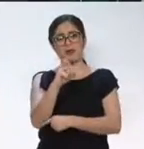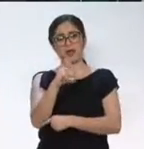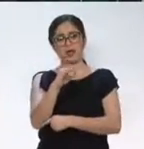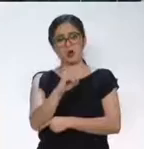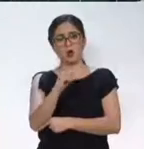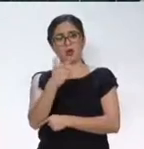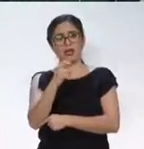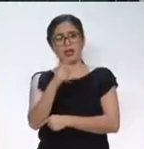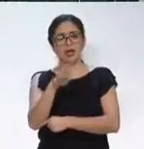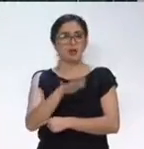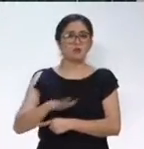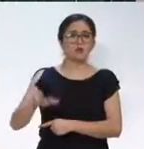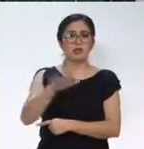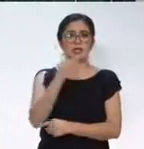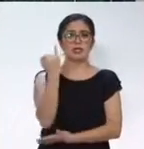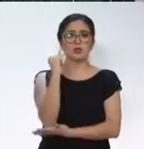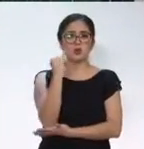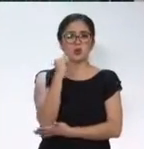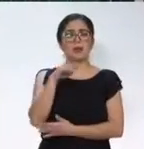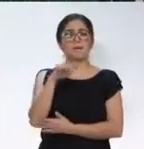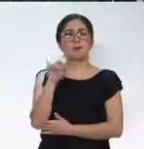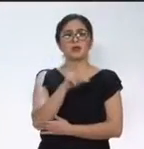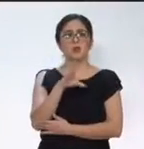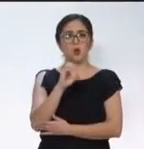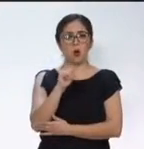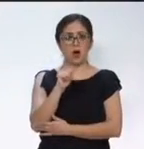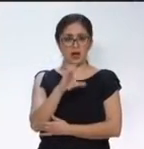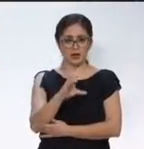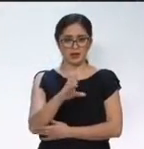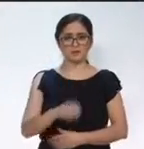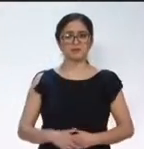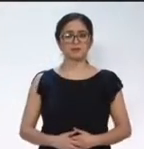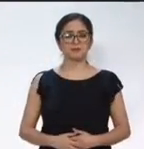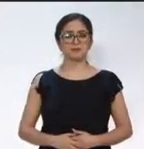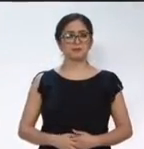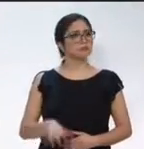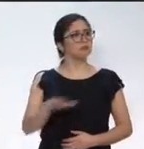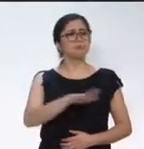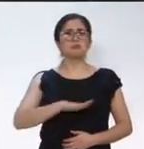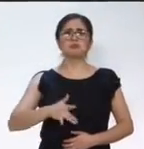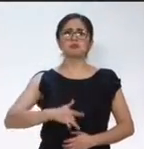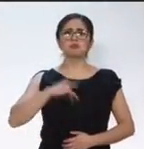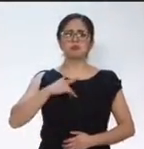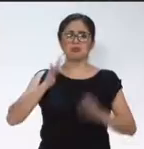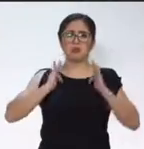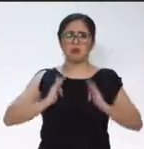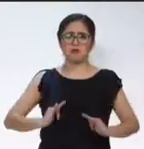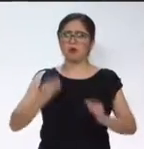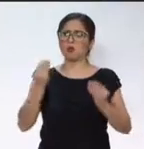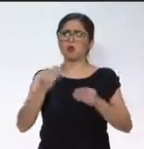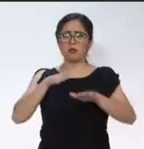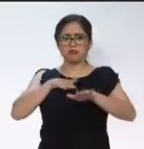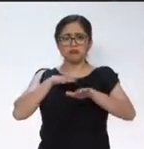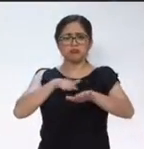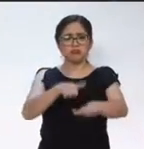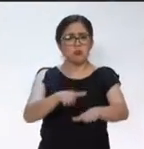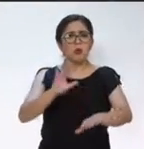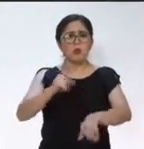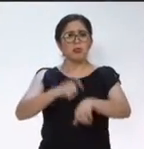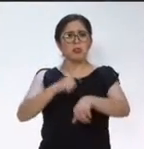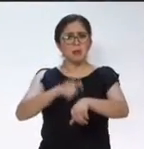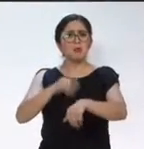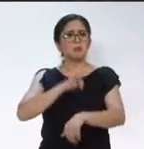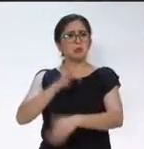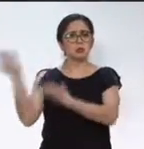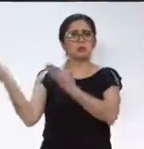Martínez, ubicada en la colonia Insurgentes Mixcoac. Estuvo tranquilo, todo tranquilo, no hubo tanto tráfico, llegamos bien, llegamos